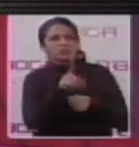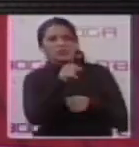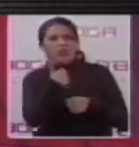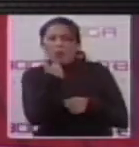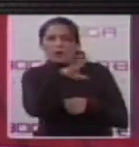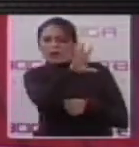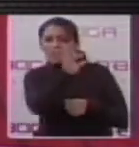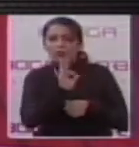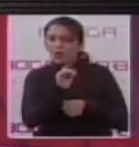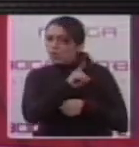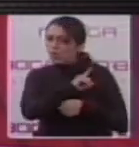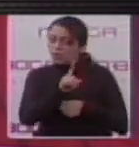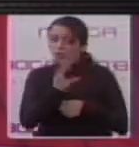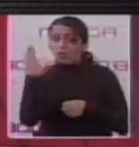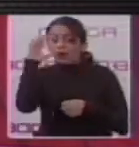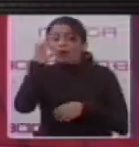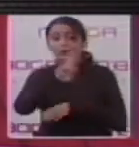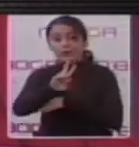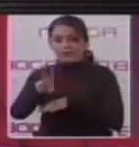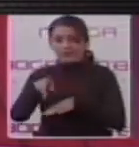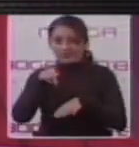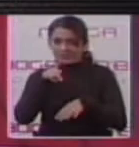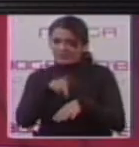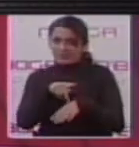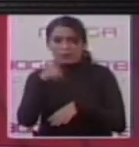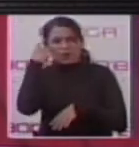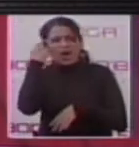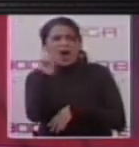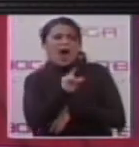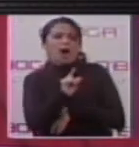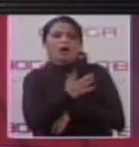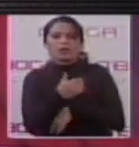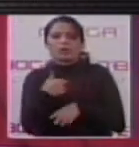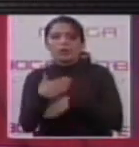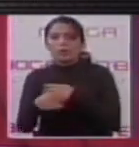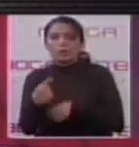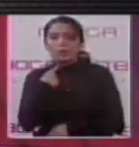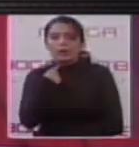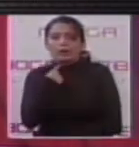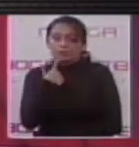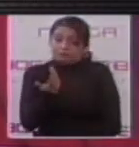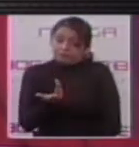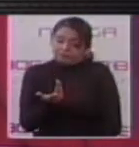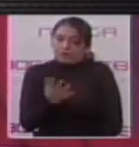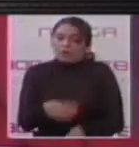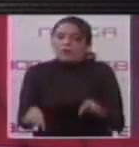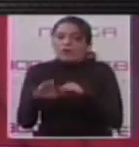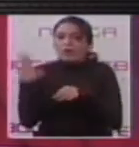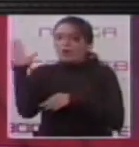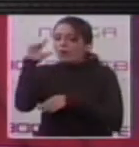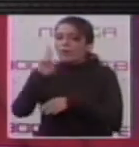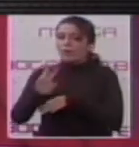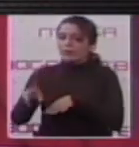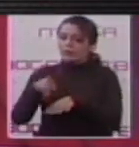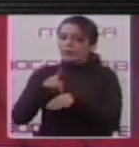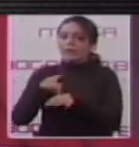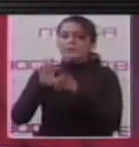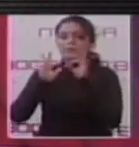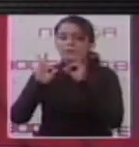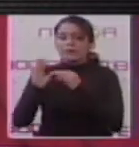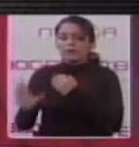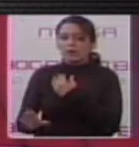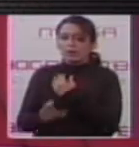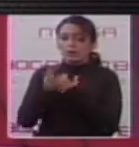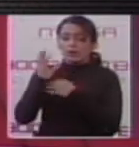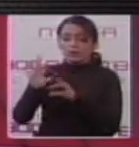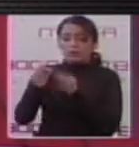inteligentes. Otro gran error, lo barato sale caro. Como dice Robert Kiyosaki, un buen consejo puede ayudarte a